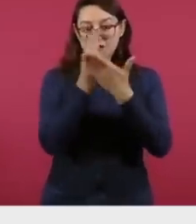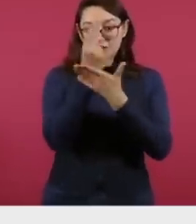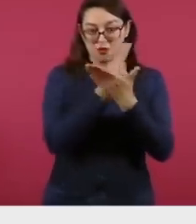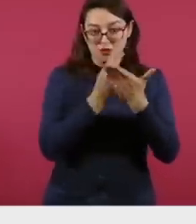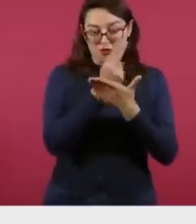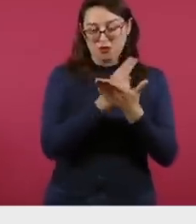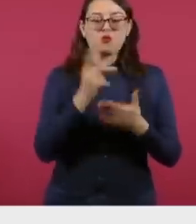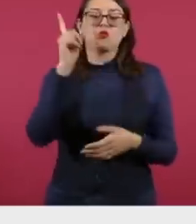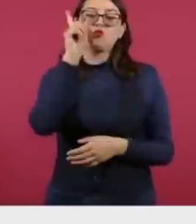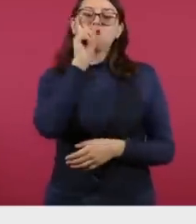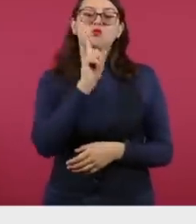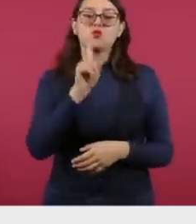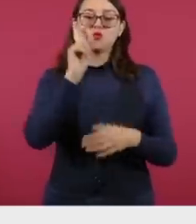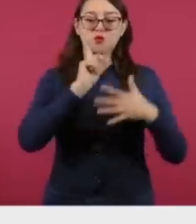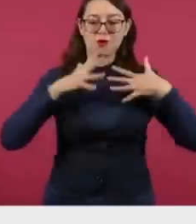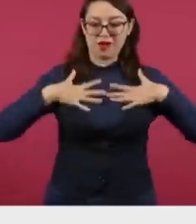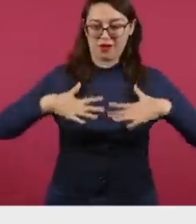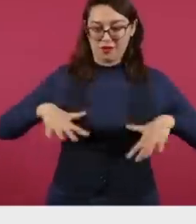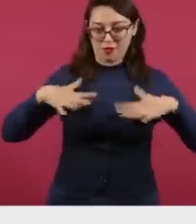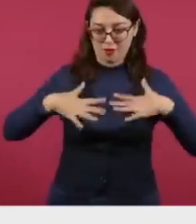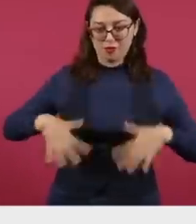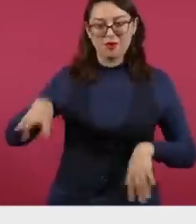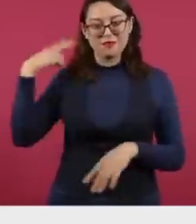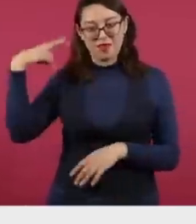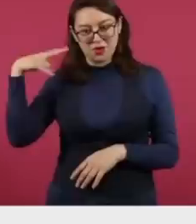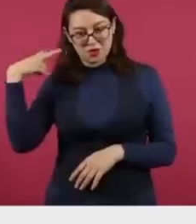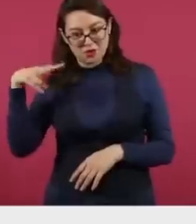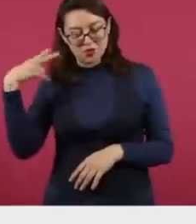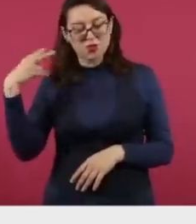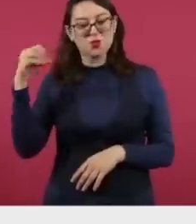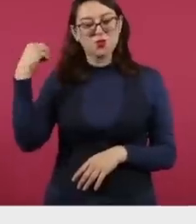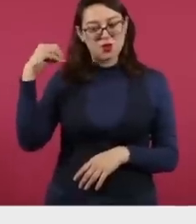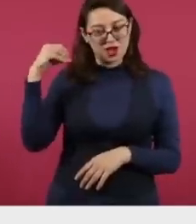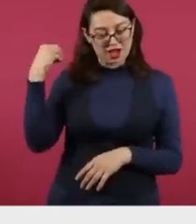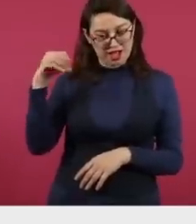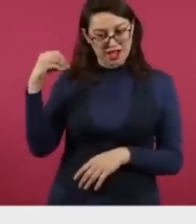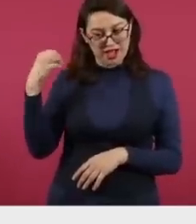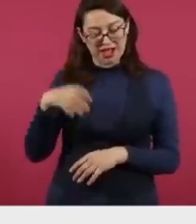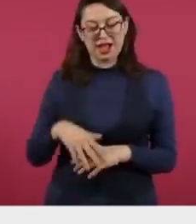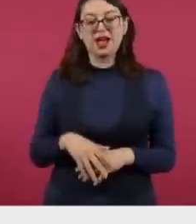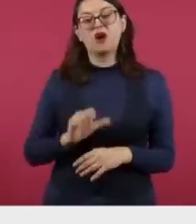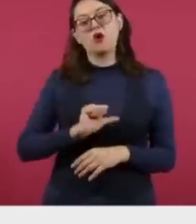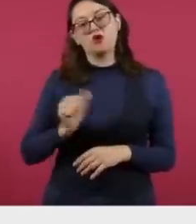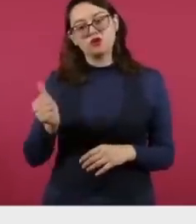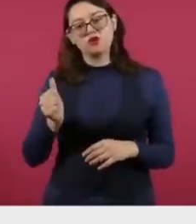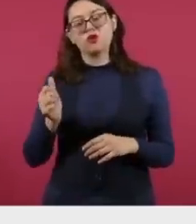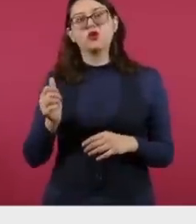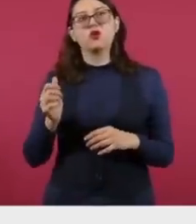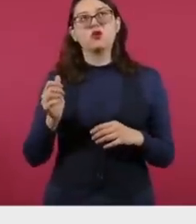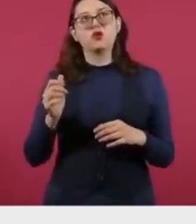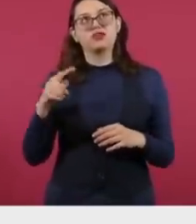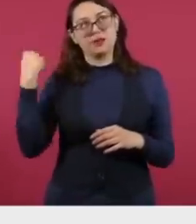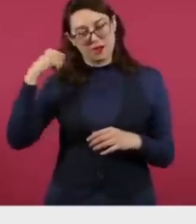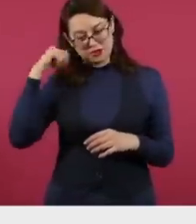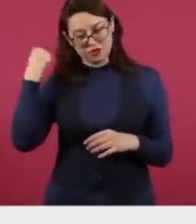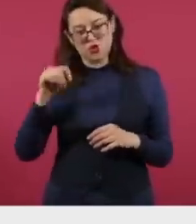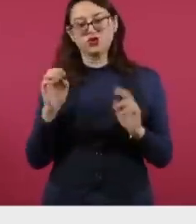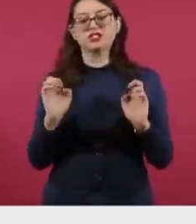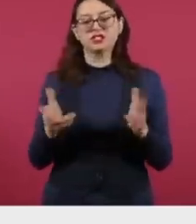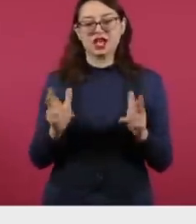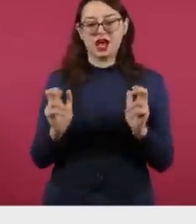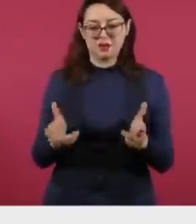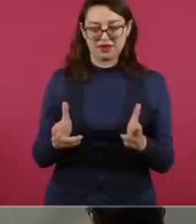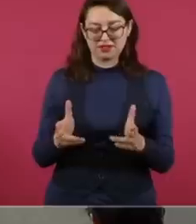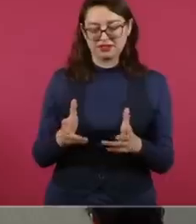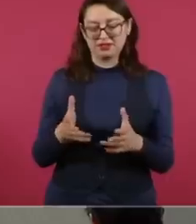ismeña, y también es chiapaneca. Este de este lado es chiapaneca y tabasqueña. Y